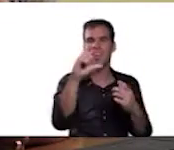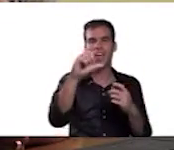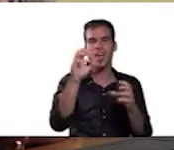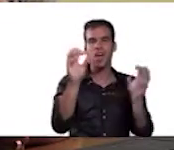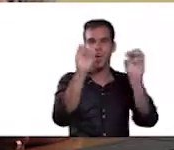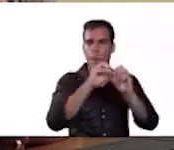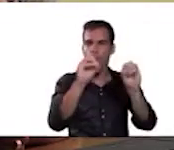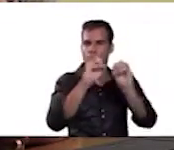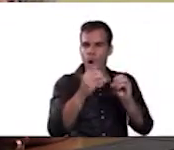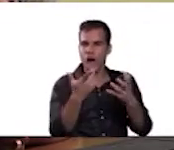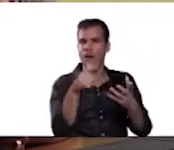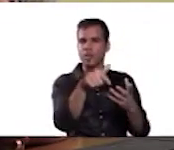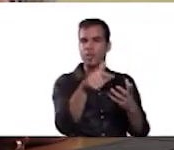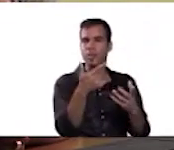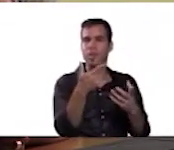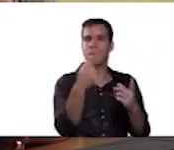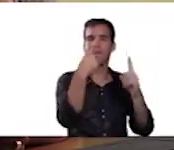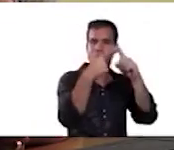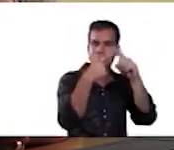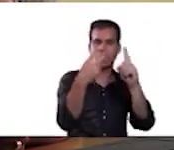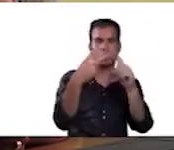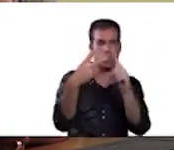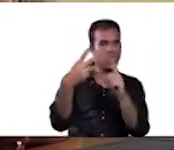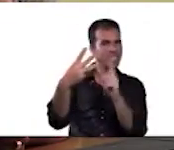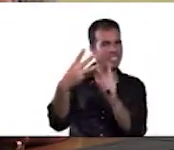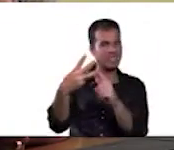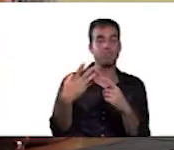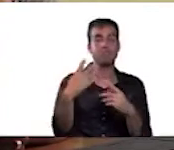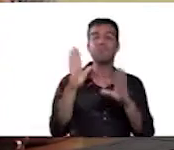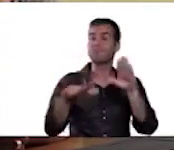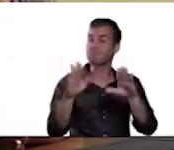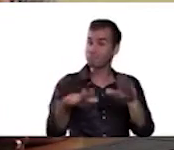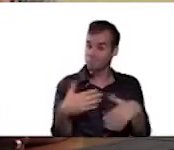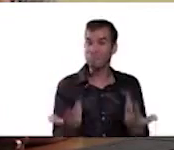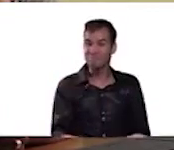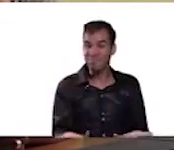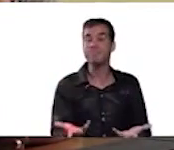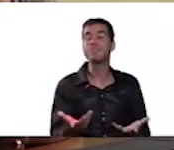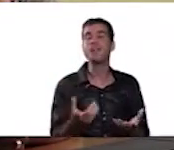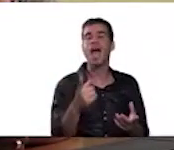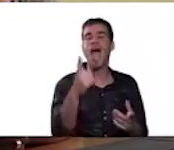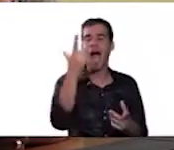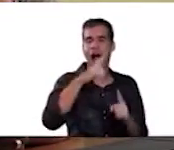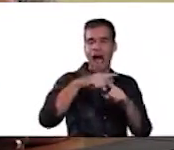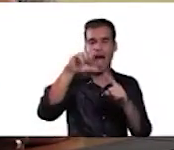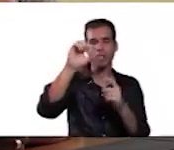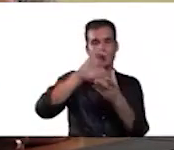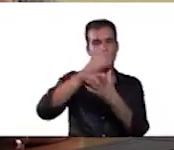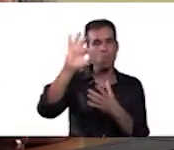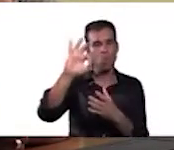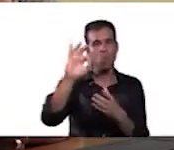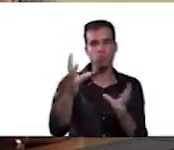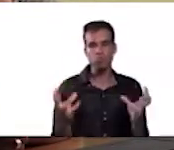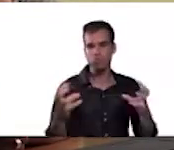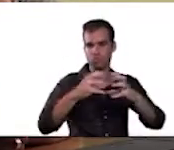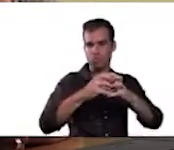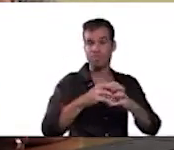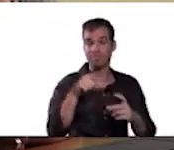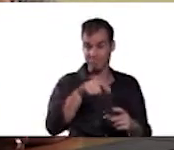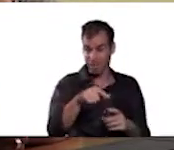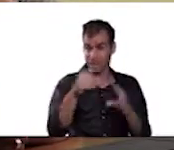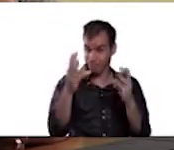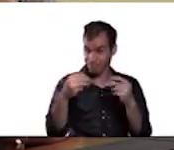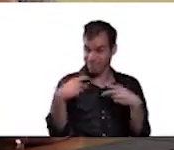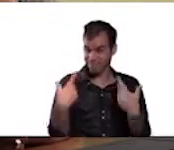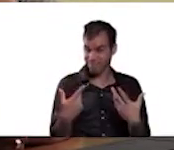en primarios, secundarios y terciarios, atendiendo el número de átomos de carbono al que está unido. Esta clasificación la